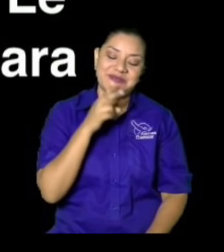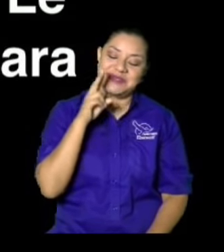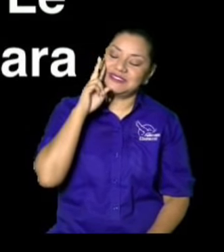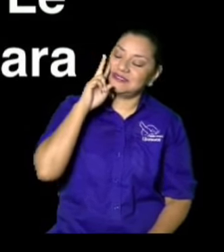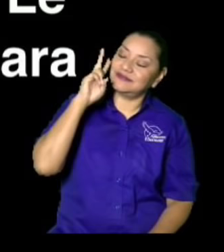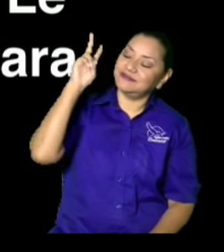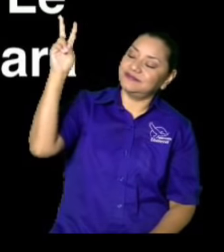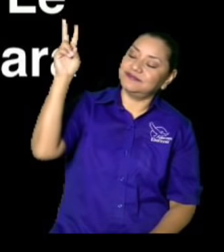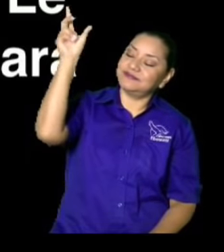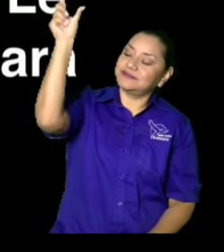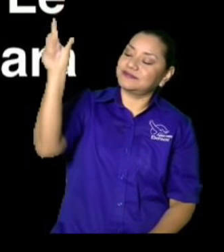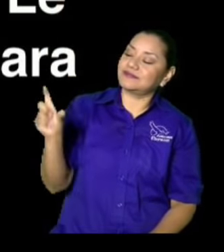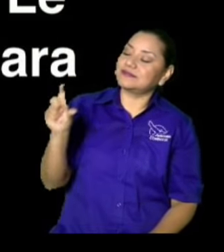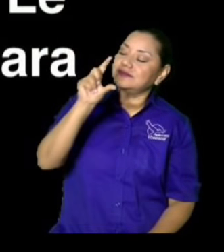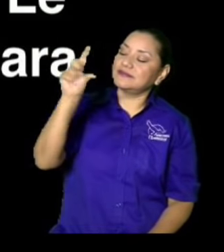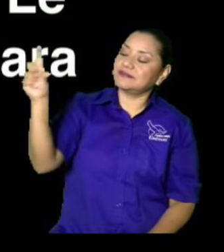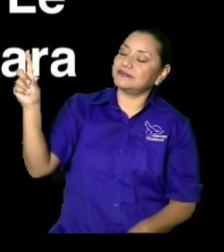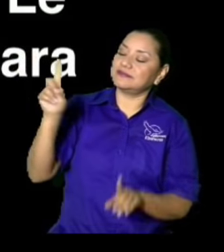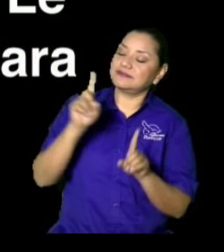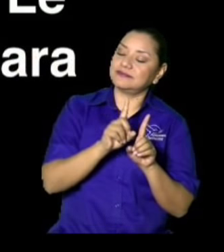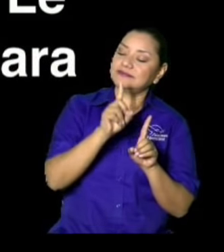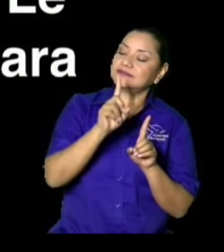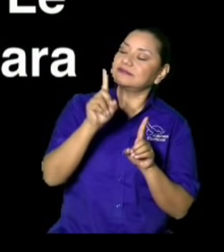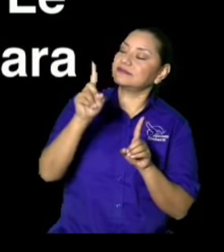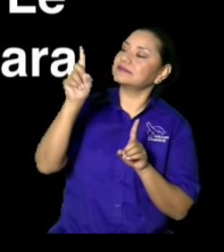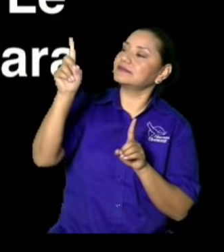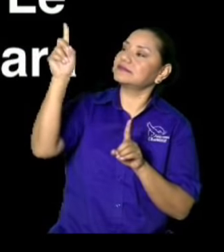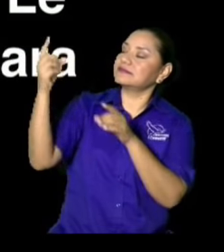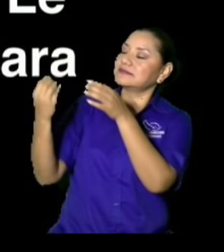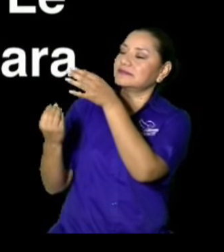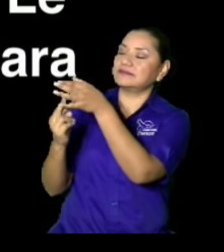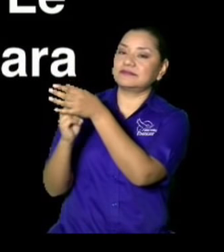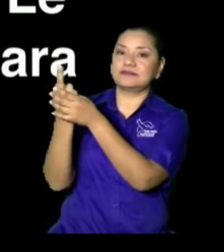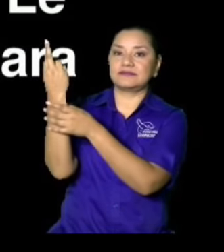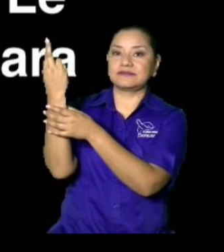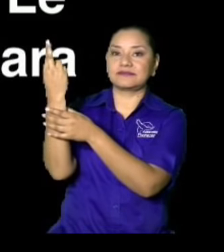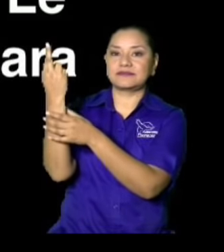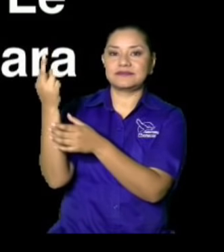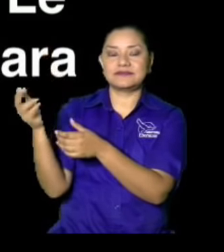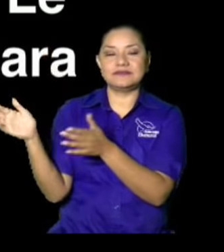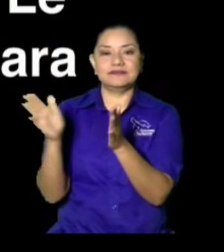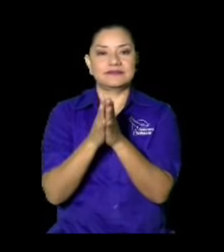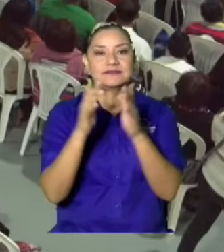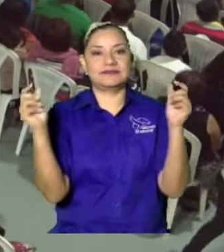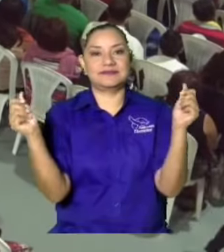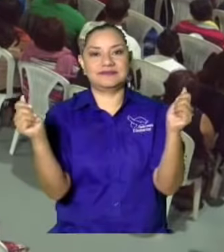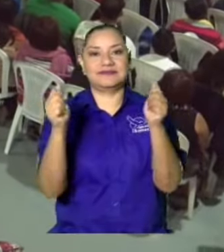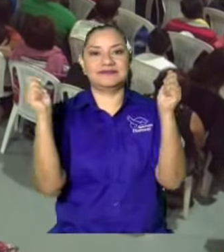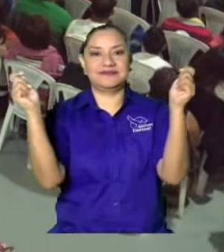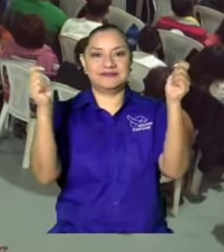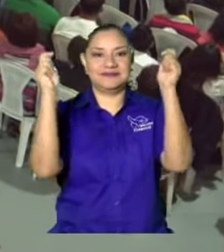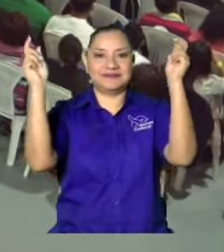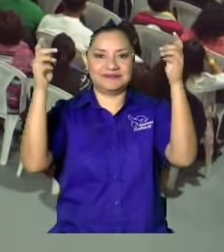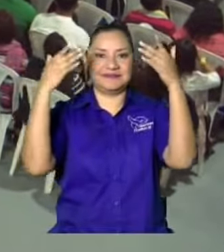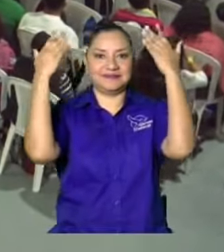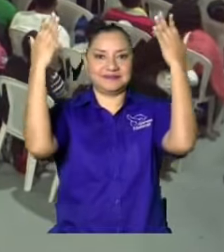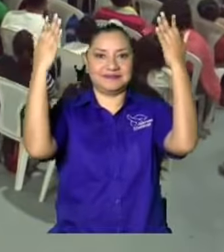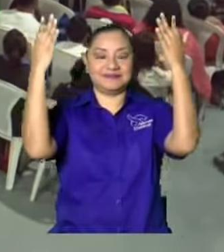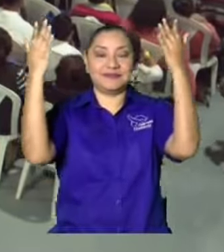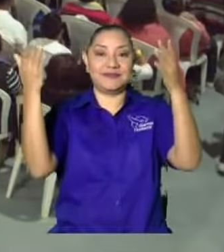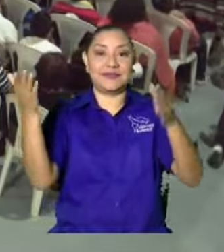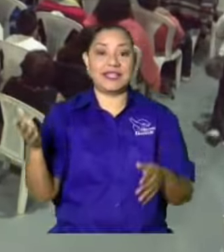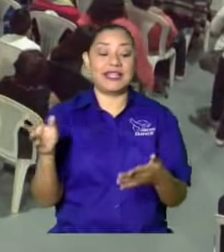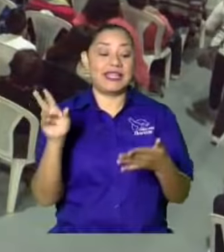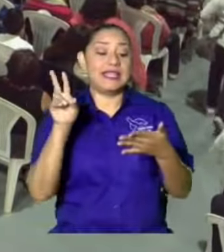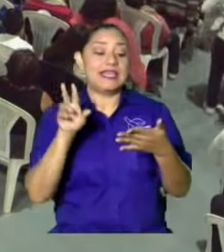ya en la cruz del Calvario, subiendo como un renuevo, hermano amado. Aleluya. ¿Cuánto le dan gloria a Dios al Señor? Luego